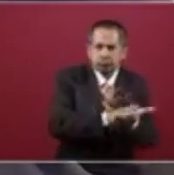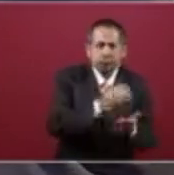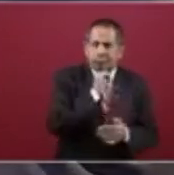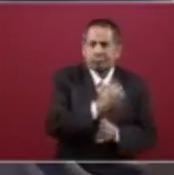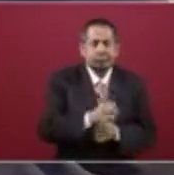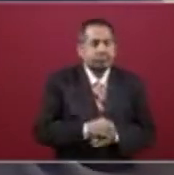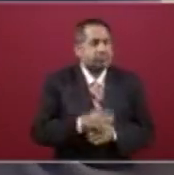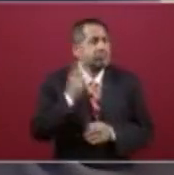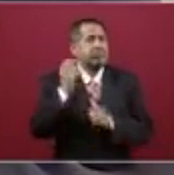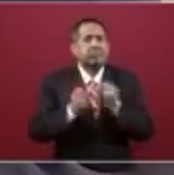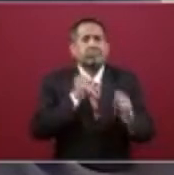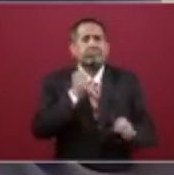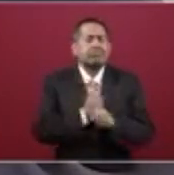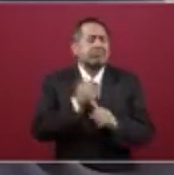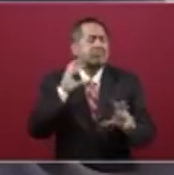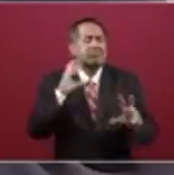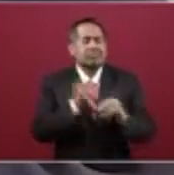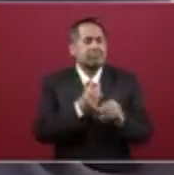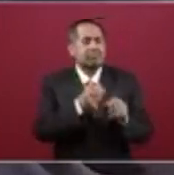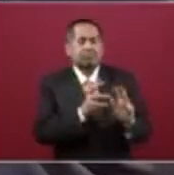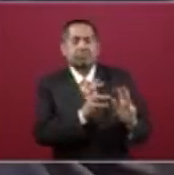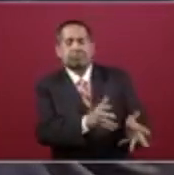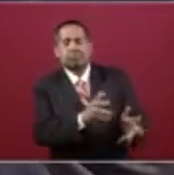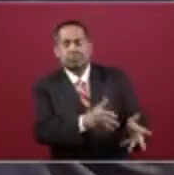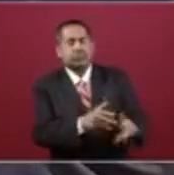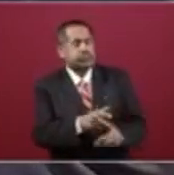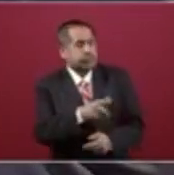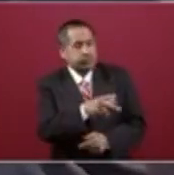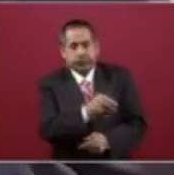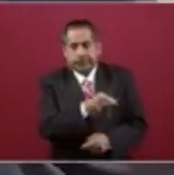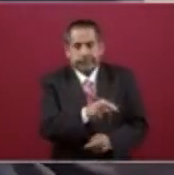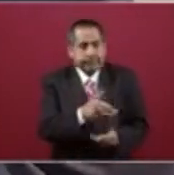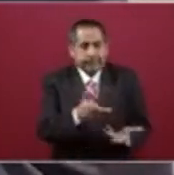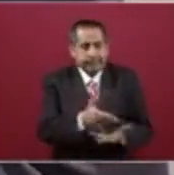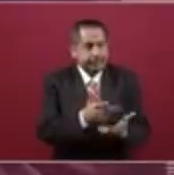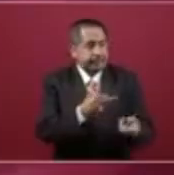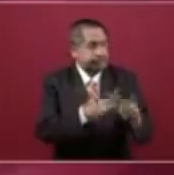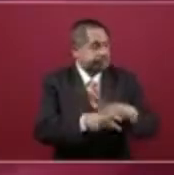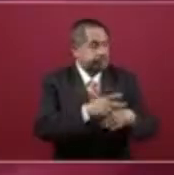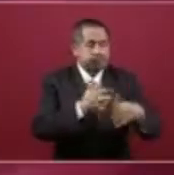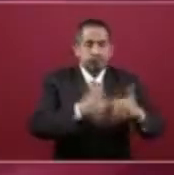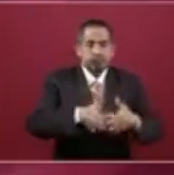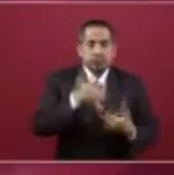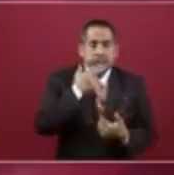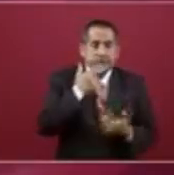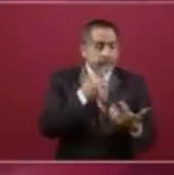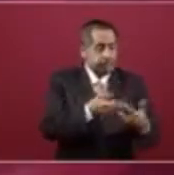después de años de no estar funcionando,